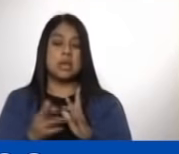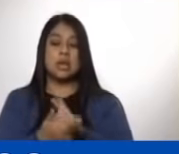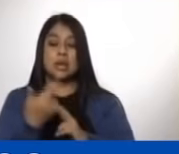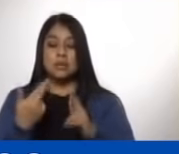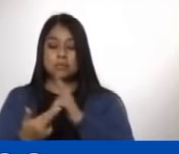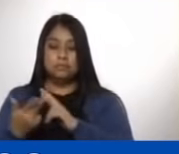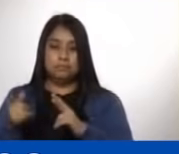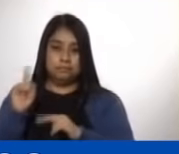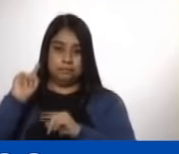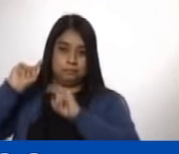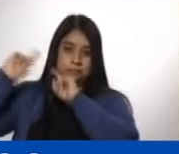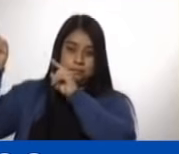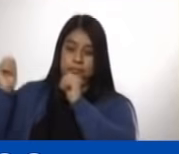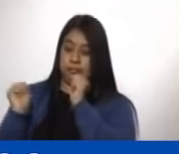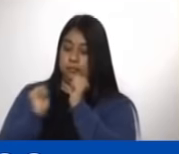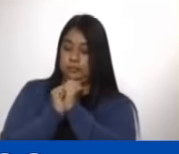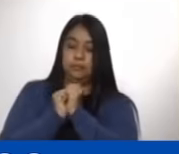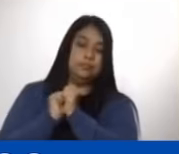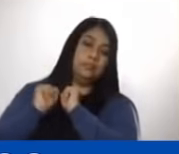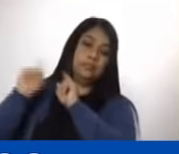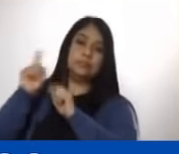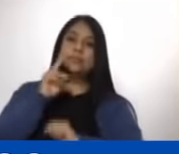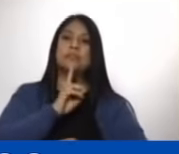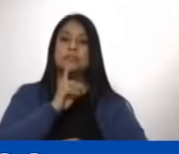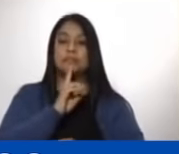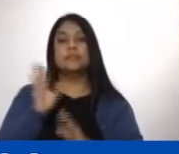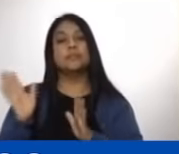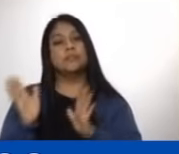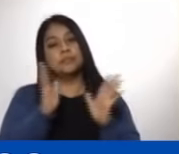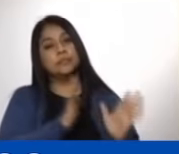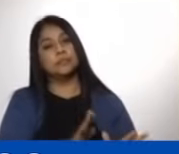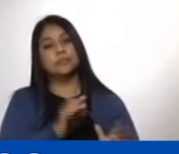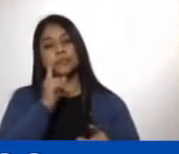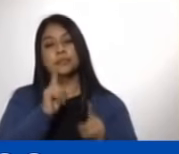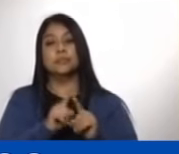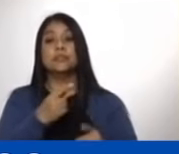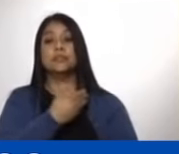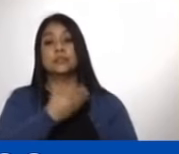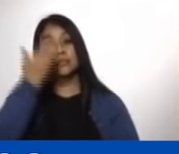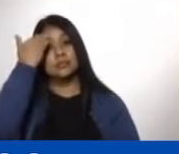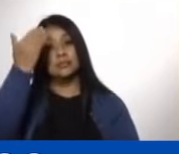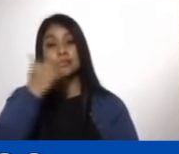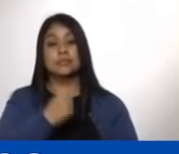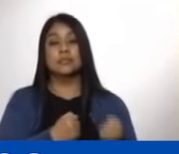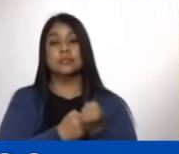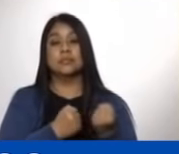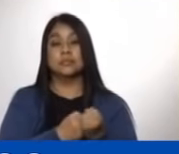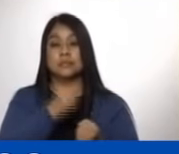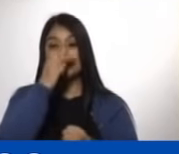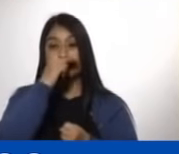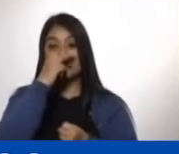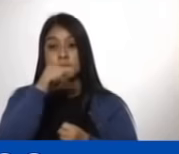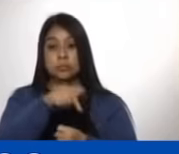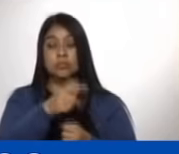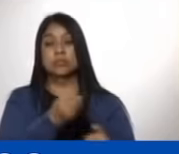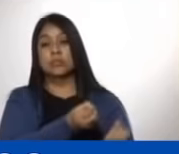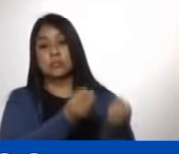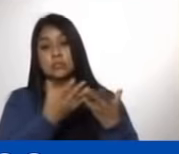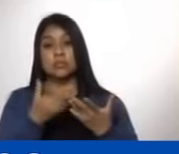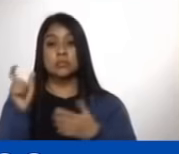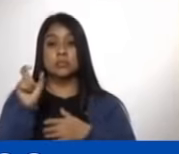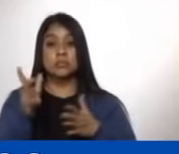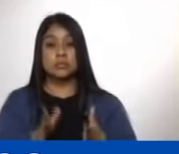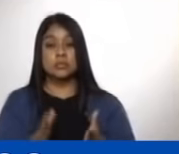voluntario asistido. Por el otro lado, agradecemos la cooperación del Gobierno de México, quienes a través de la Cancillería y el